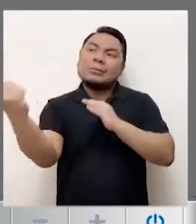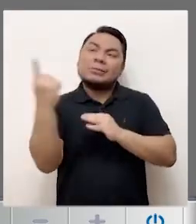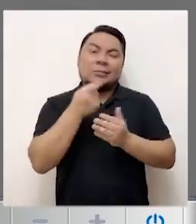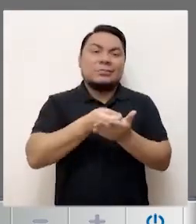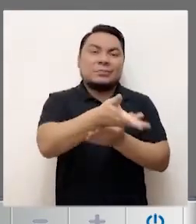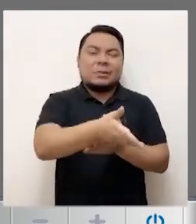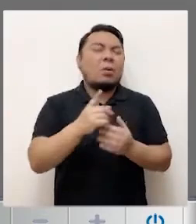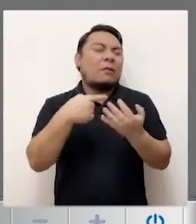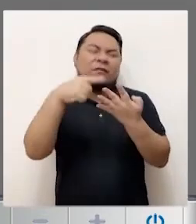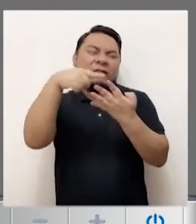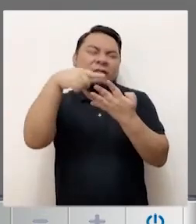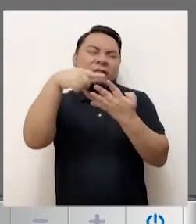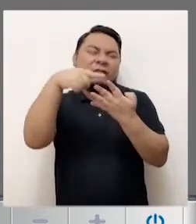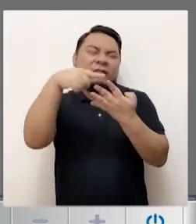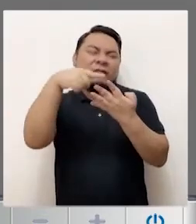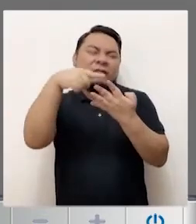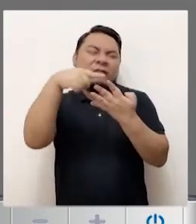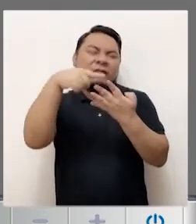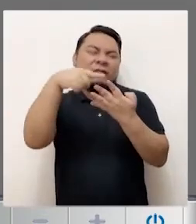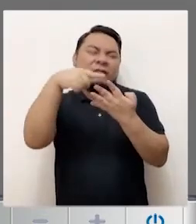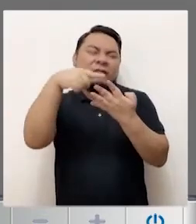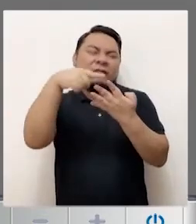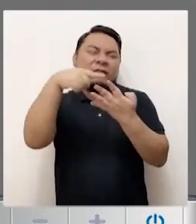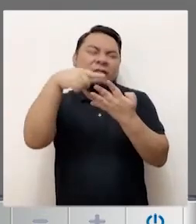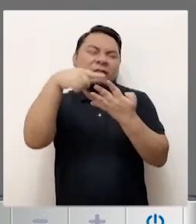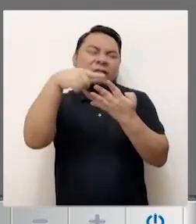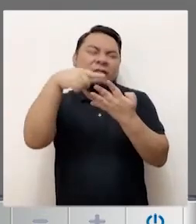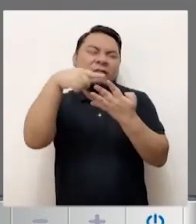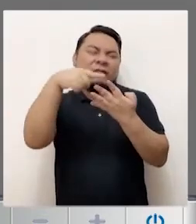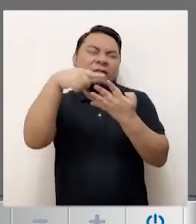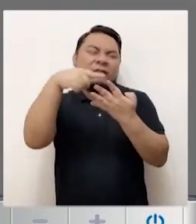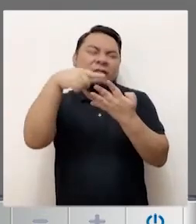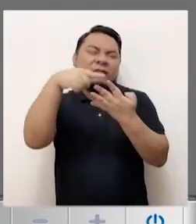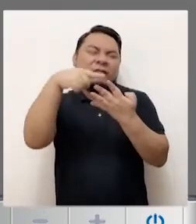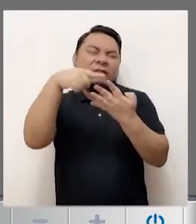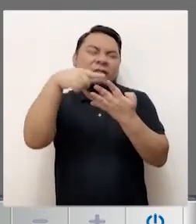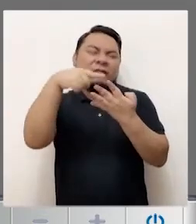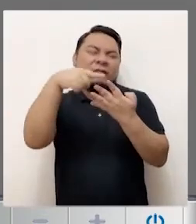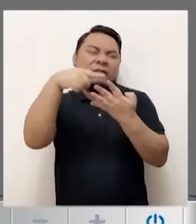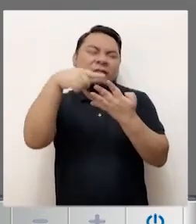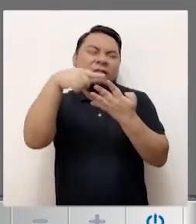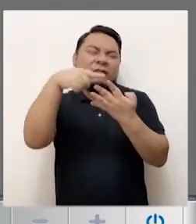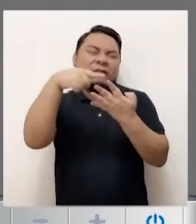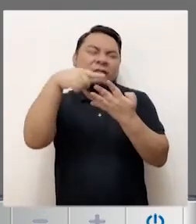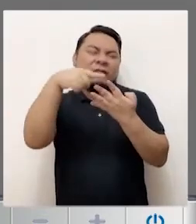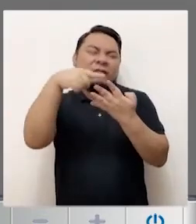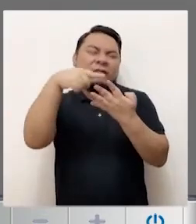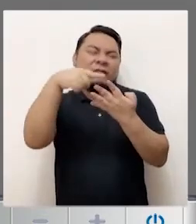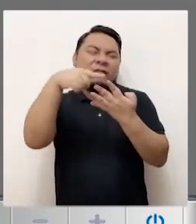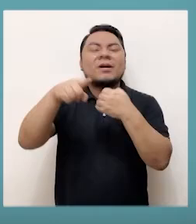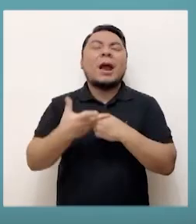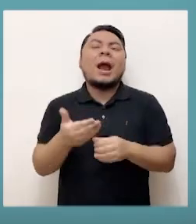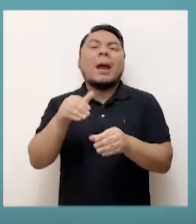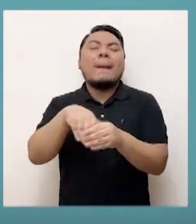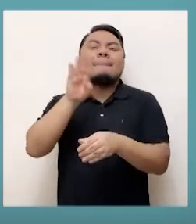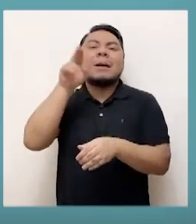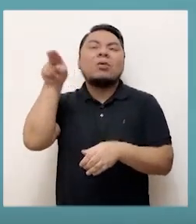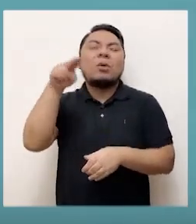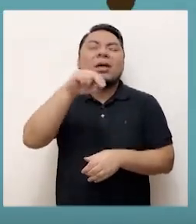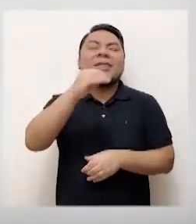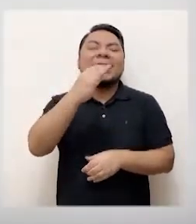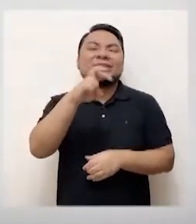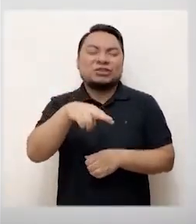o realizar otra solicitud. Ahora aprenderá a ingresar a Multirred Virtual del Banco de la